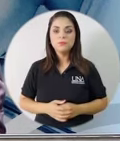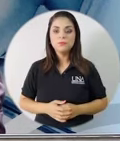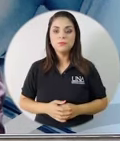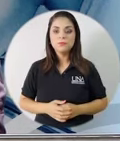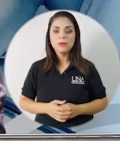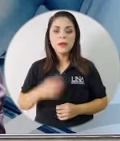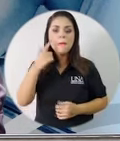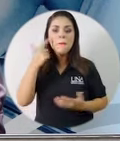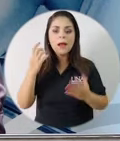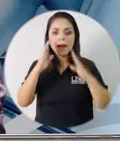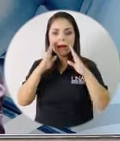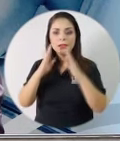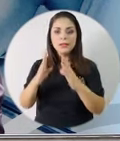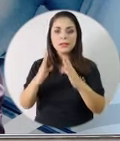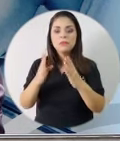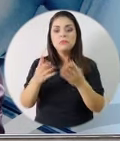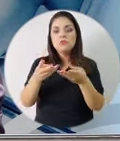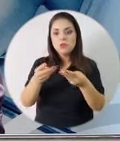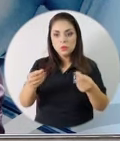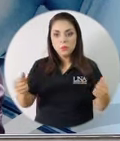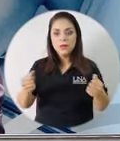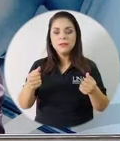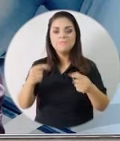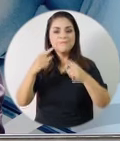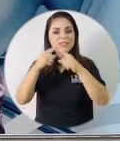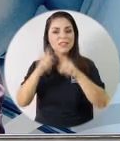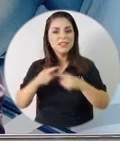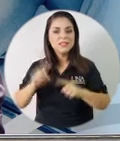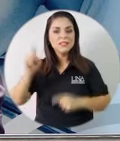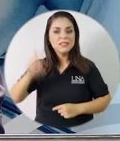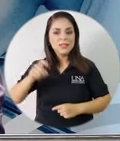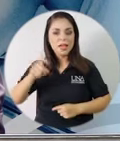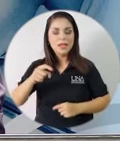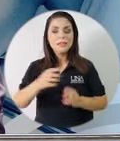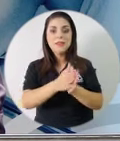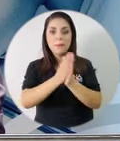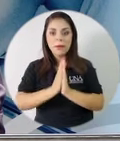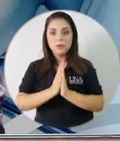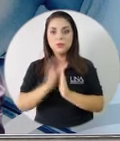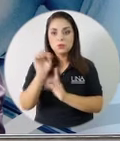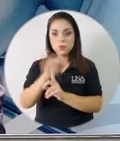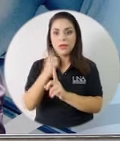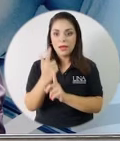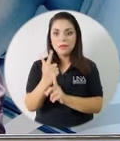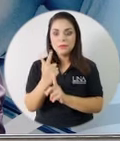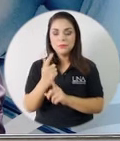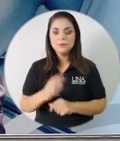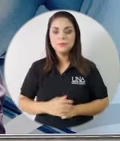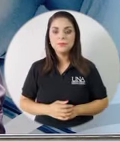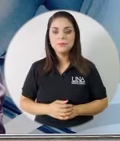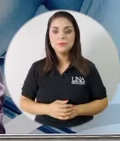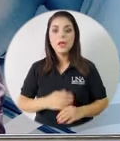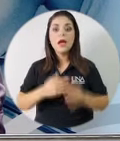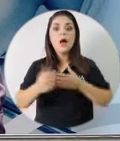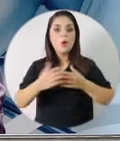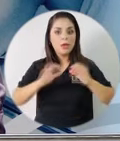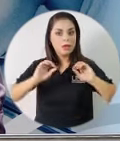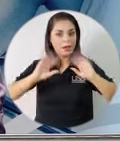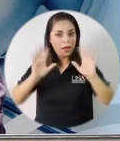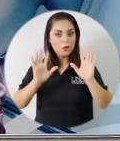idealmente resolver diferentes necesidades y demandas sociales. Aunque claro, en ese